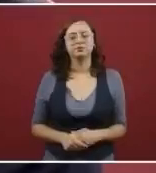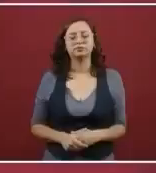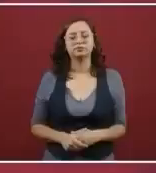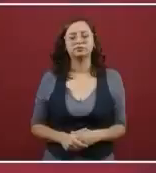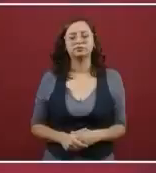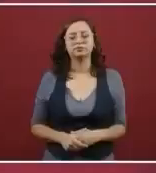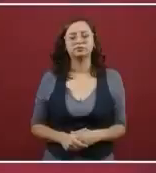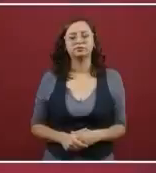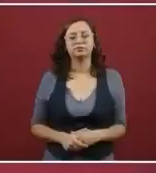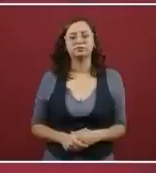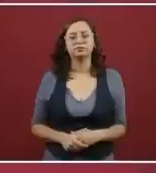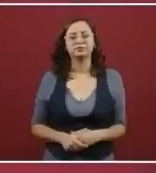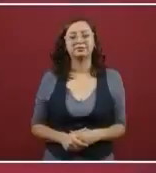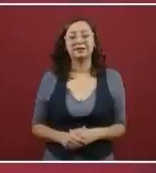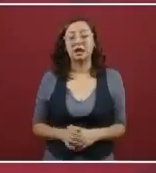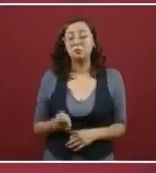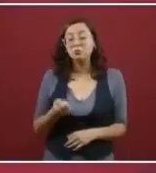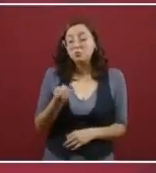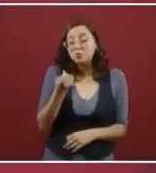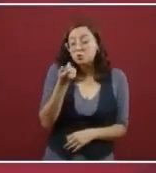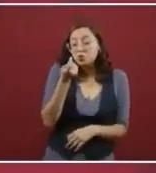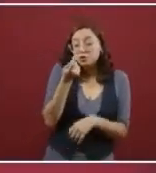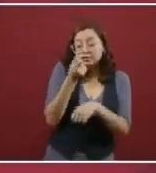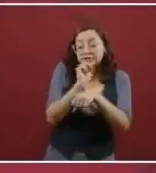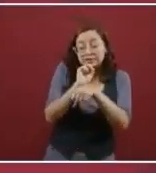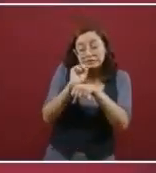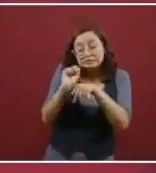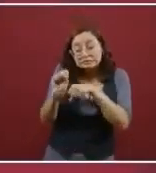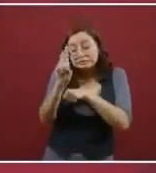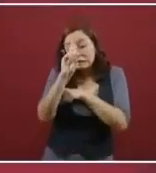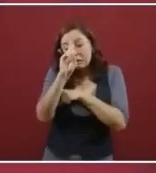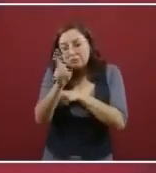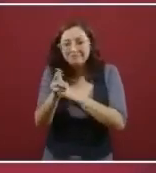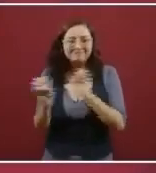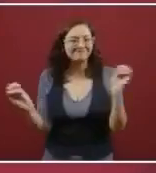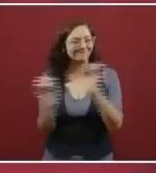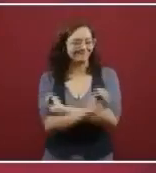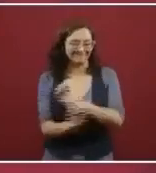con el pétalo de una rosa, nada, ninguna